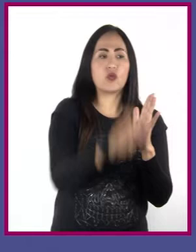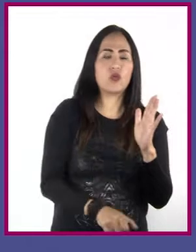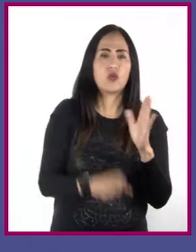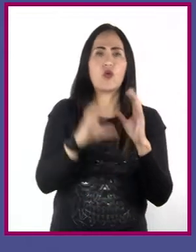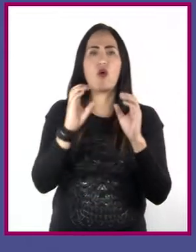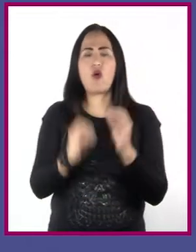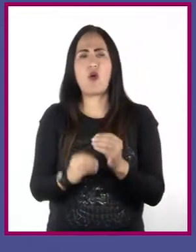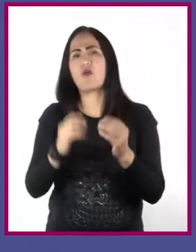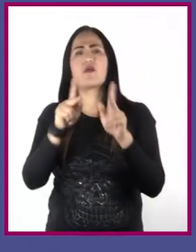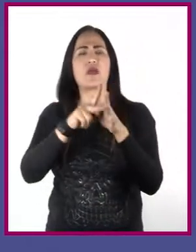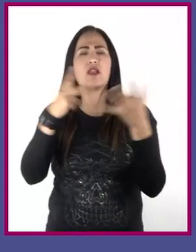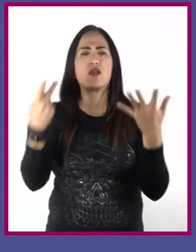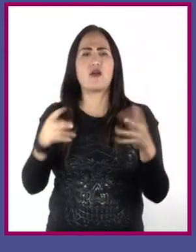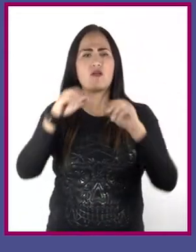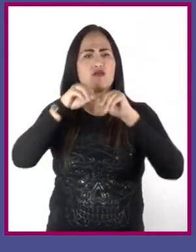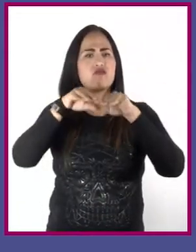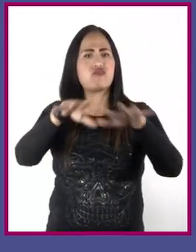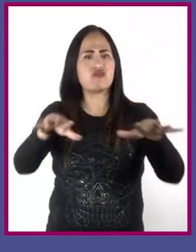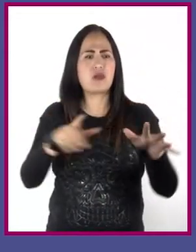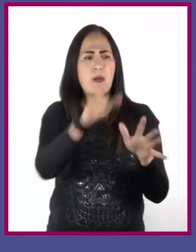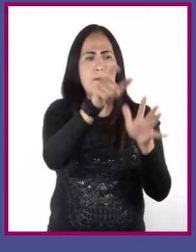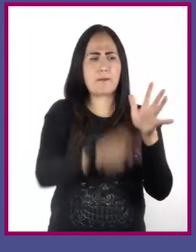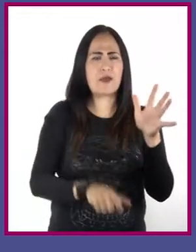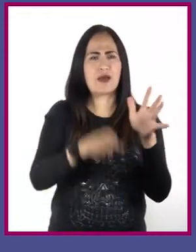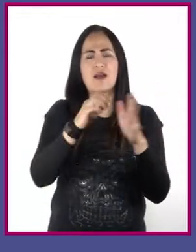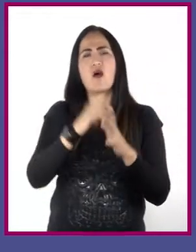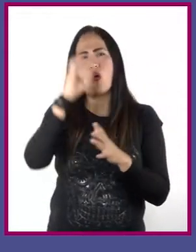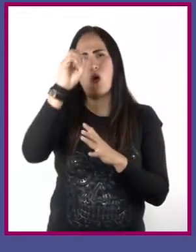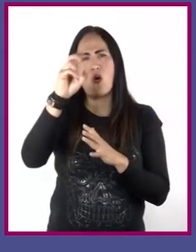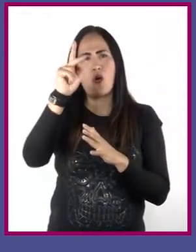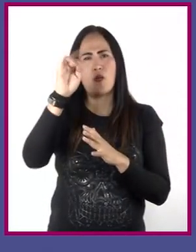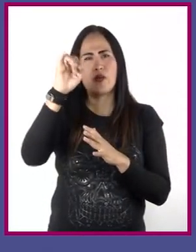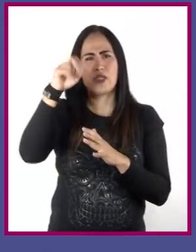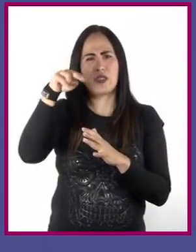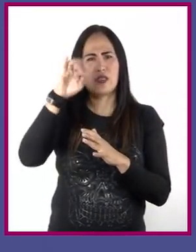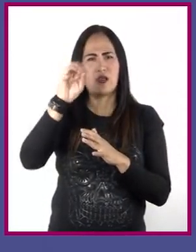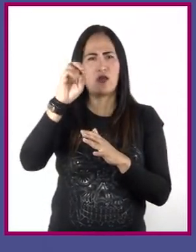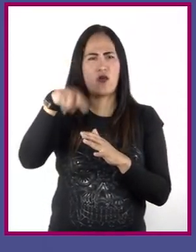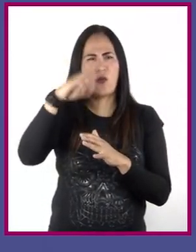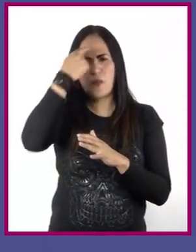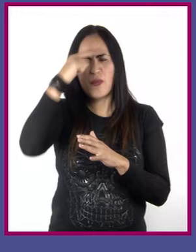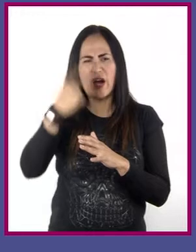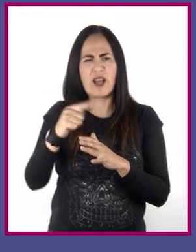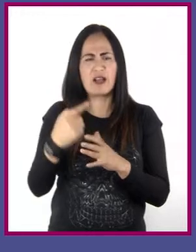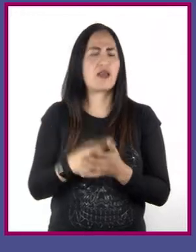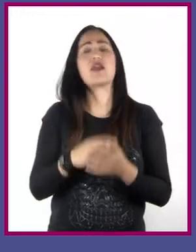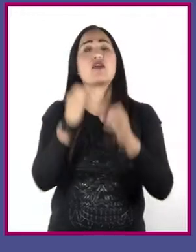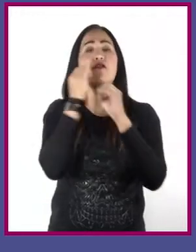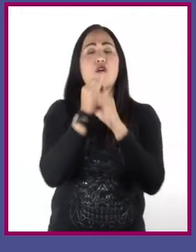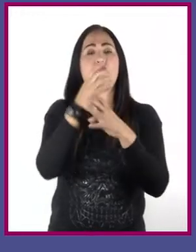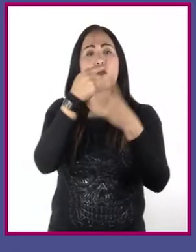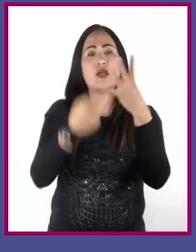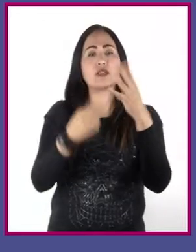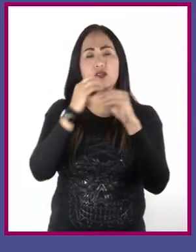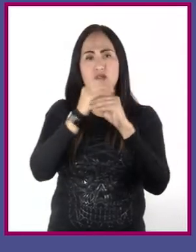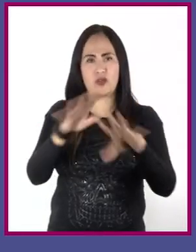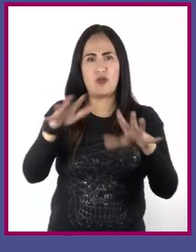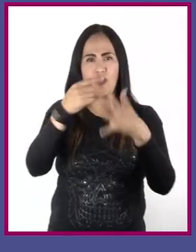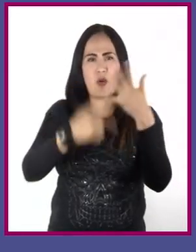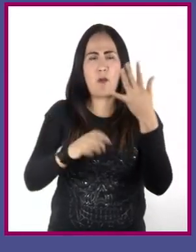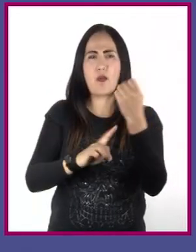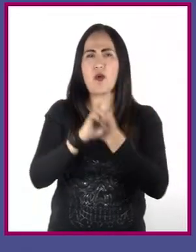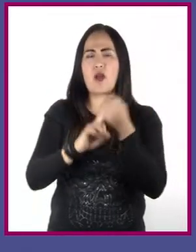editoriales que aparecen en esta sección tienen otra finalidad, que es iluminar determinadas informaciones o problemas